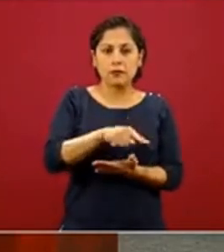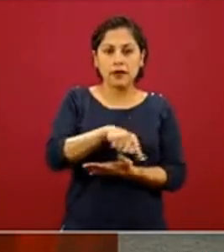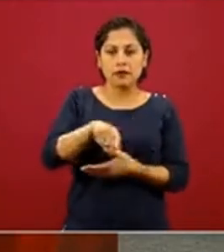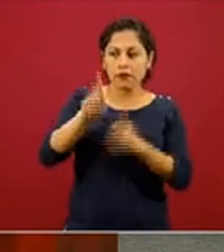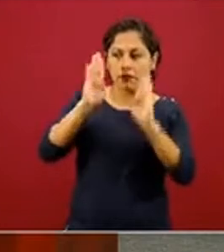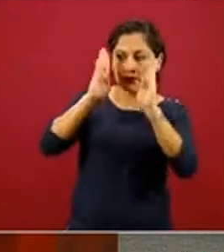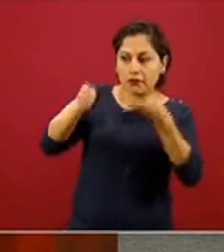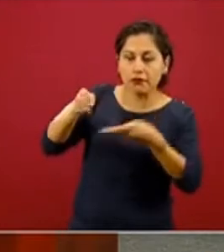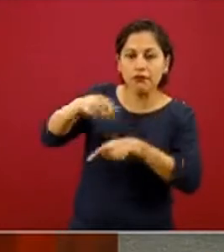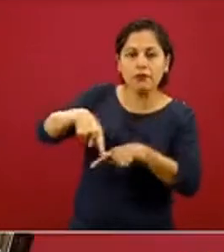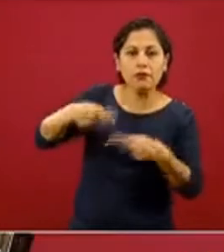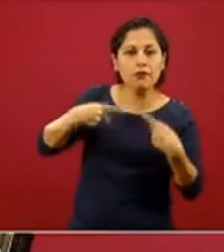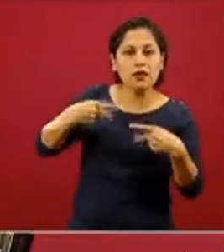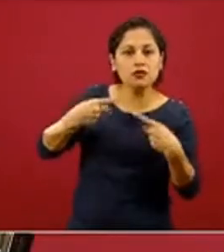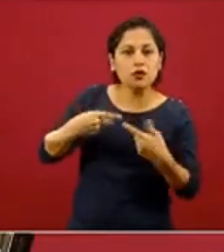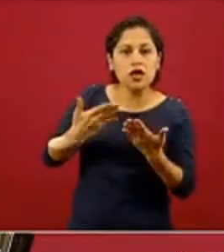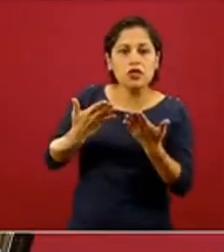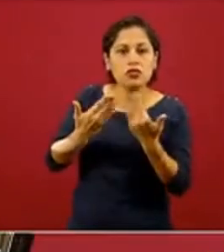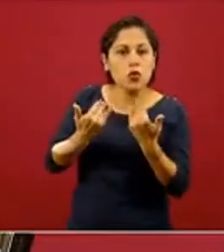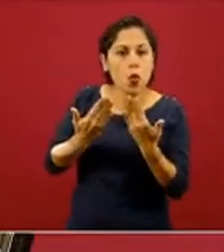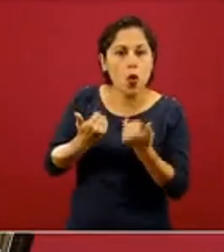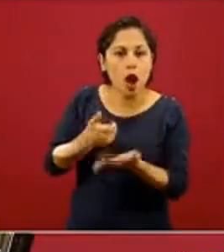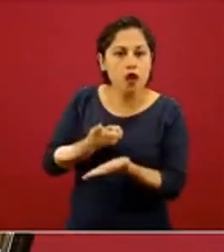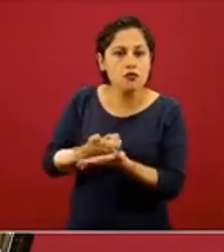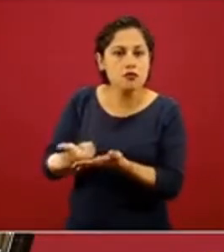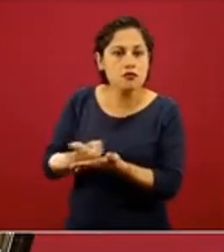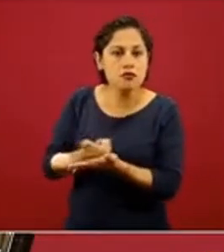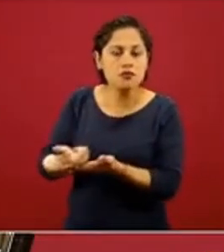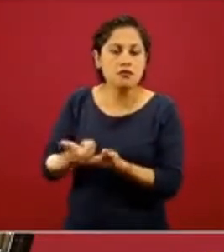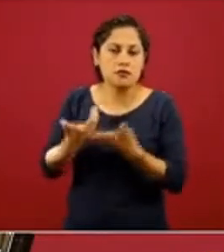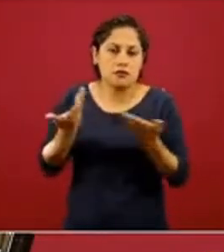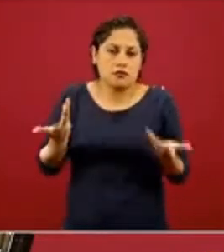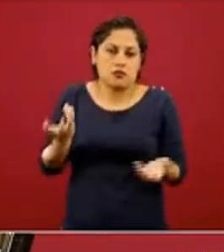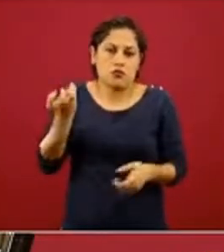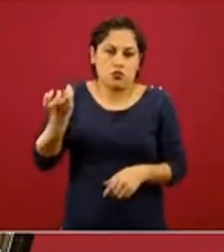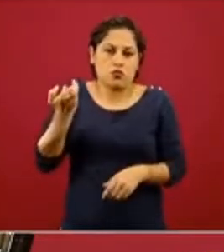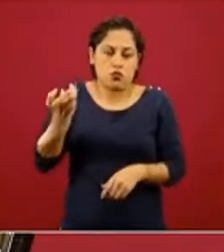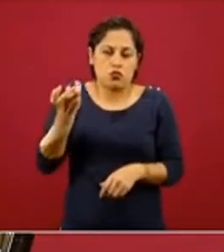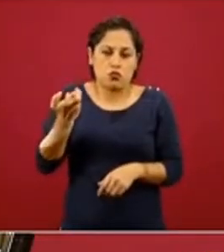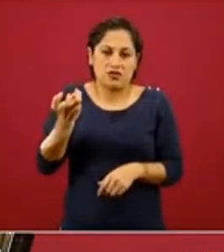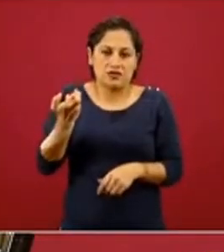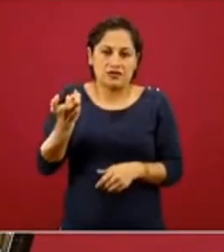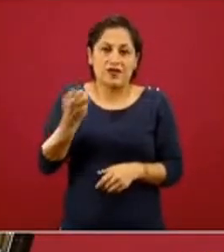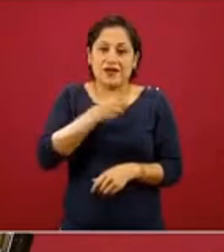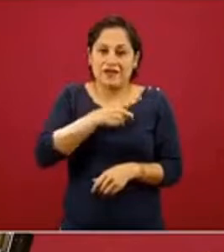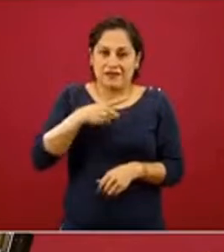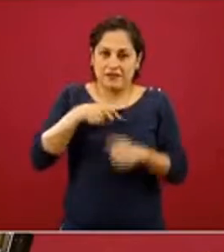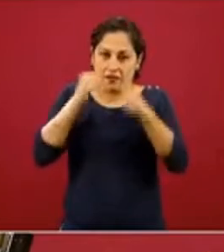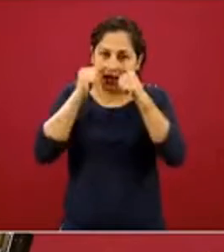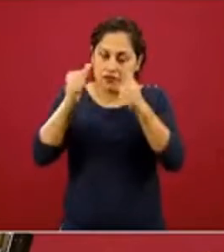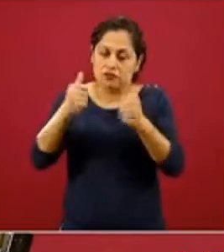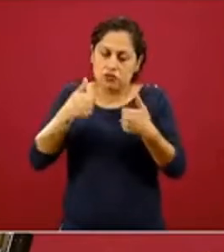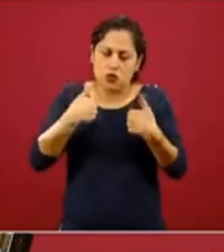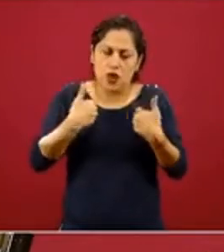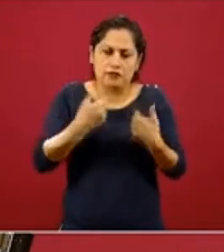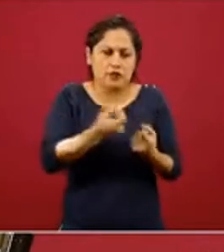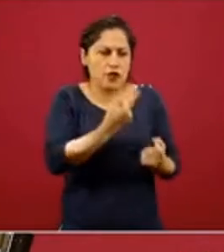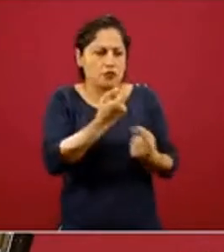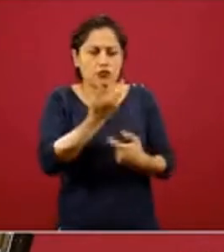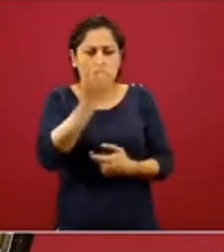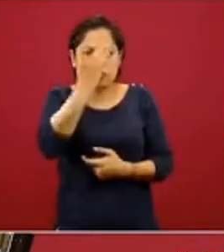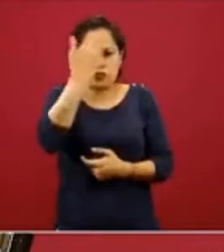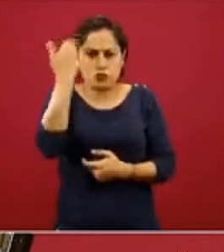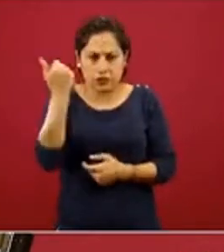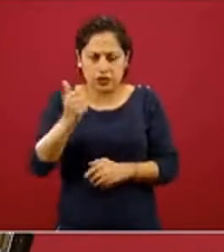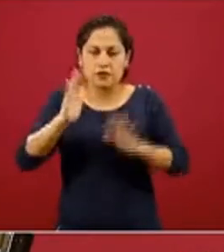día, pero esa es la realidad. La economía mexicana por muchos años ha sido